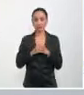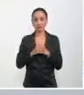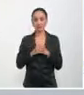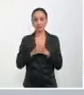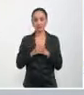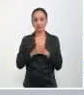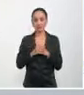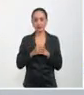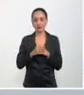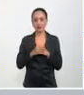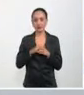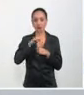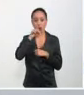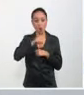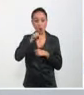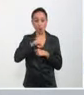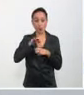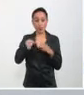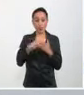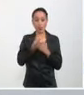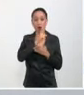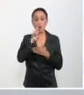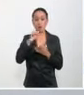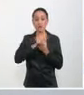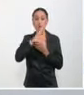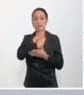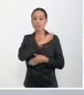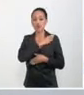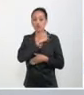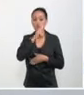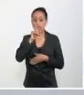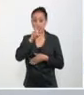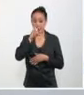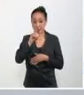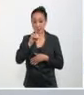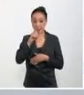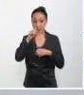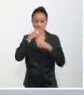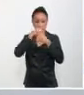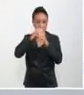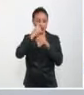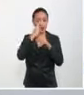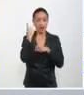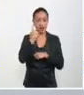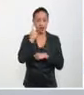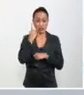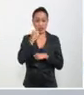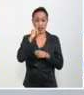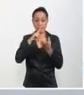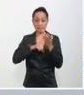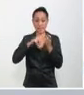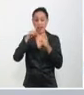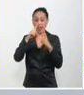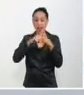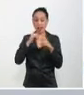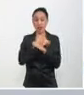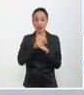IPK. Hoy, 11 de marzo de 2020, el Laboratorio Nacional de Referencia del IPK informa